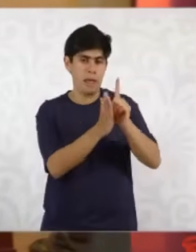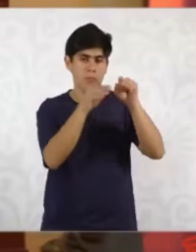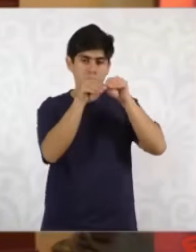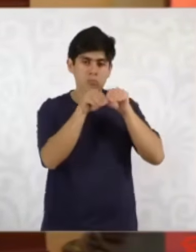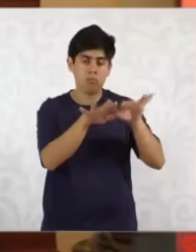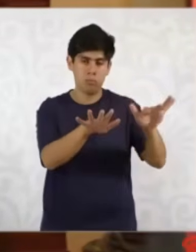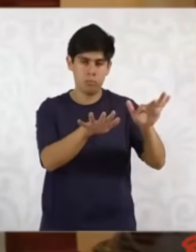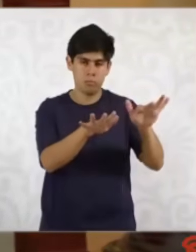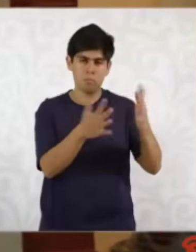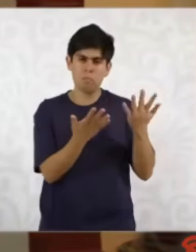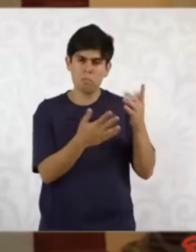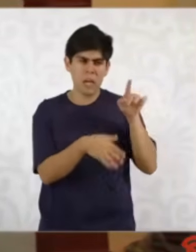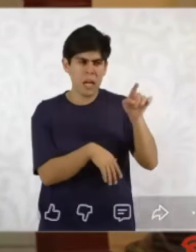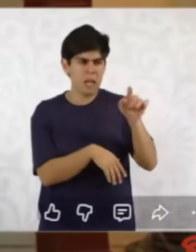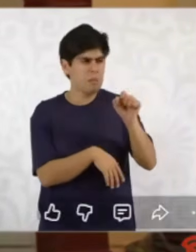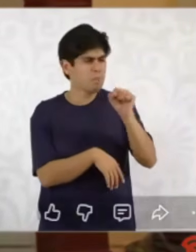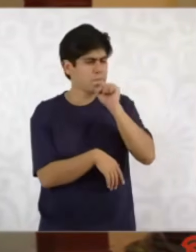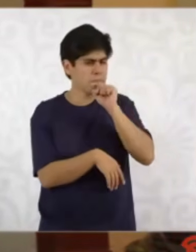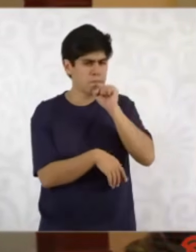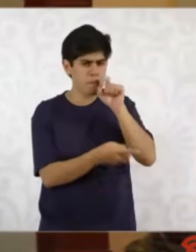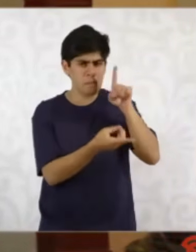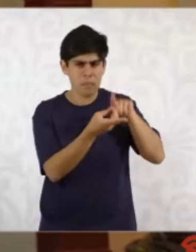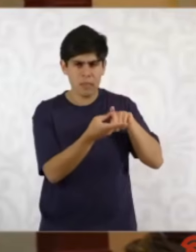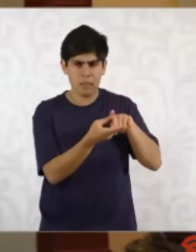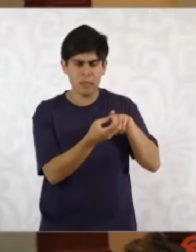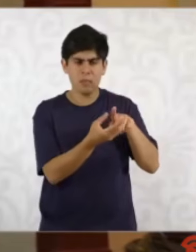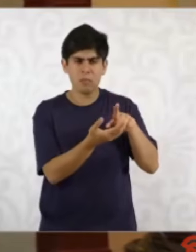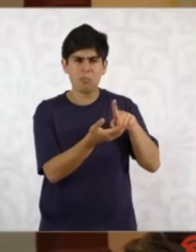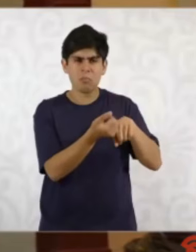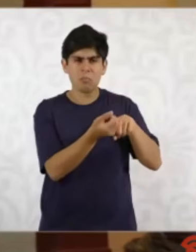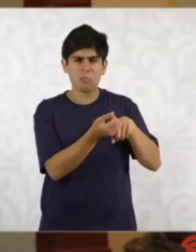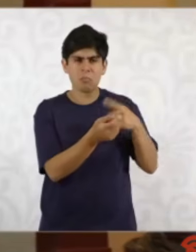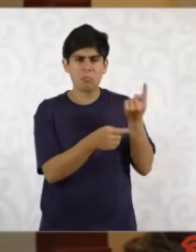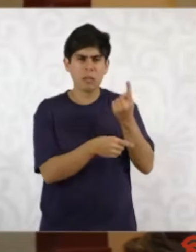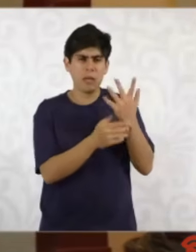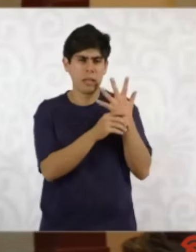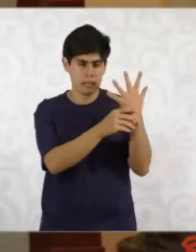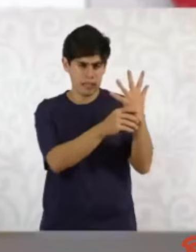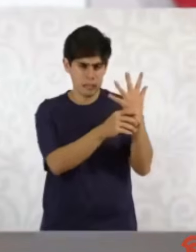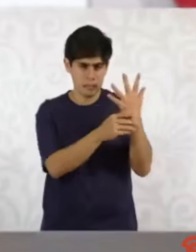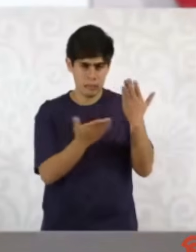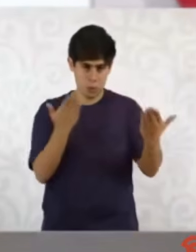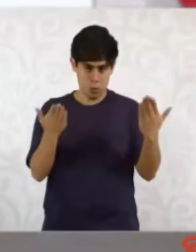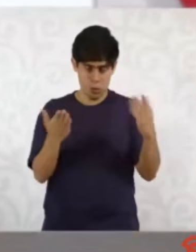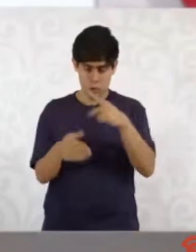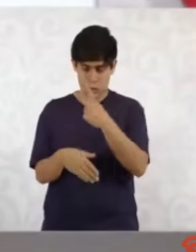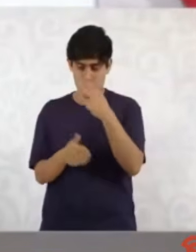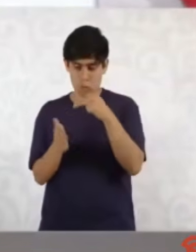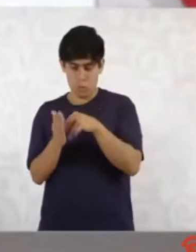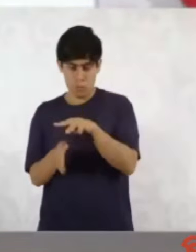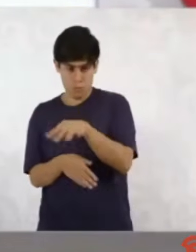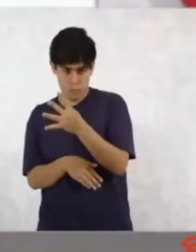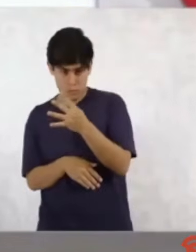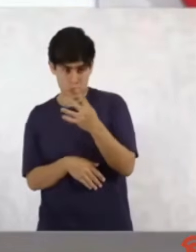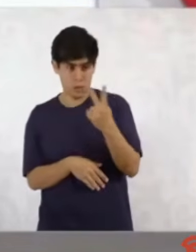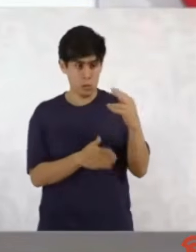2025? Si uno hace el comparativo con la ley del 2014,